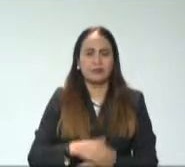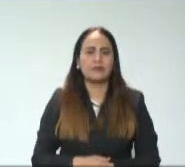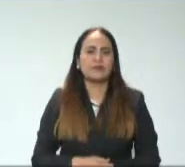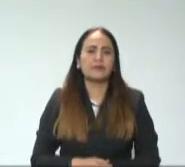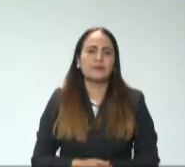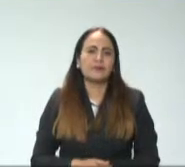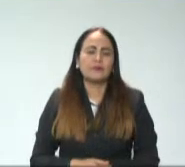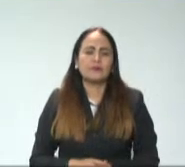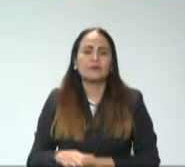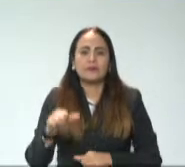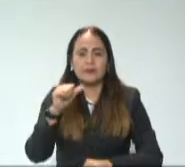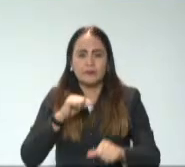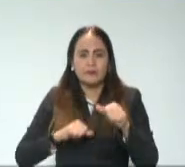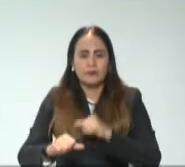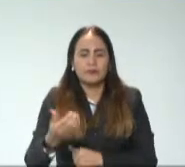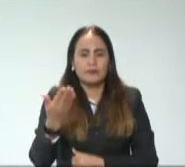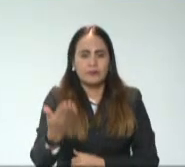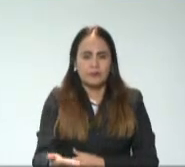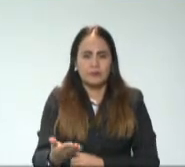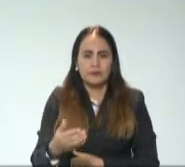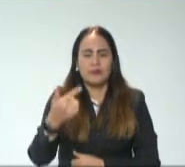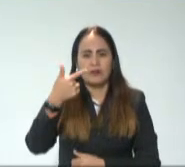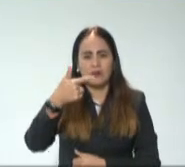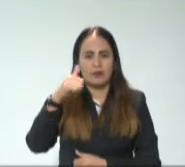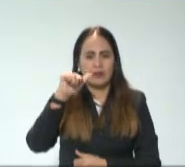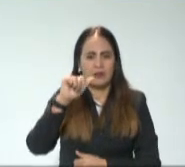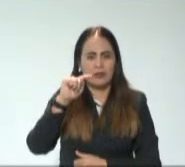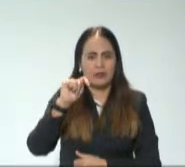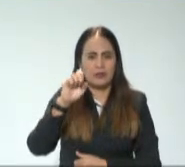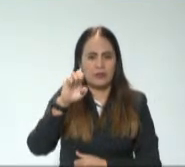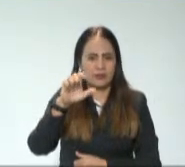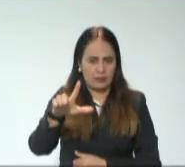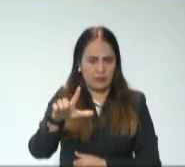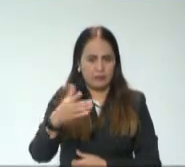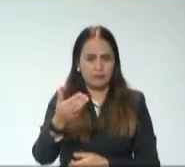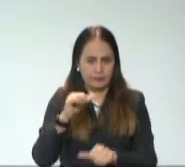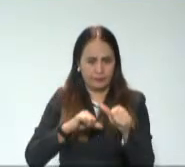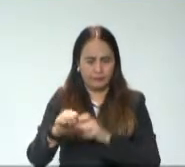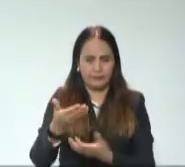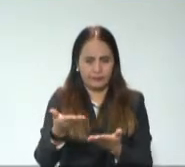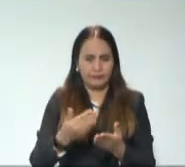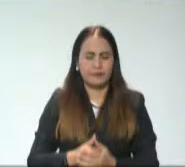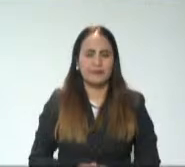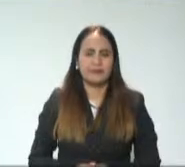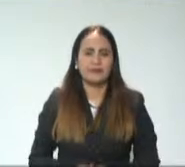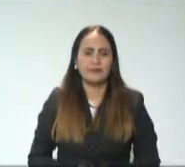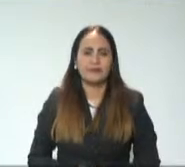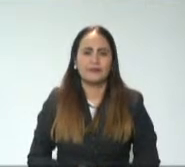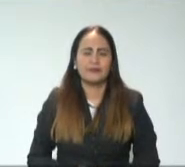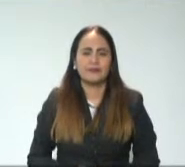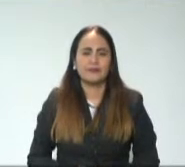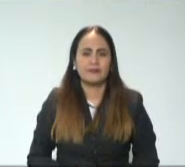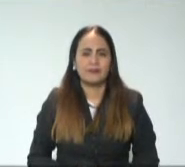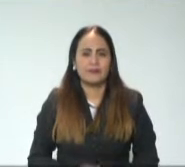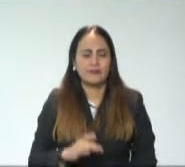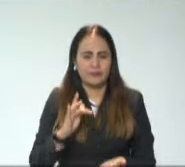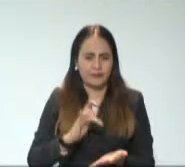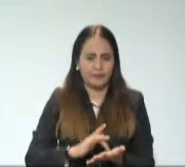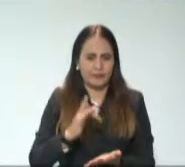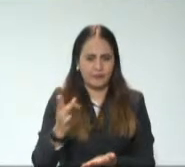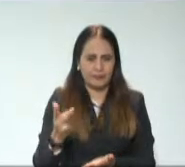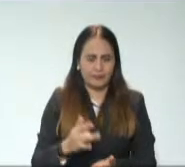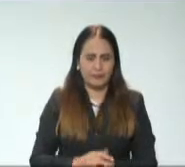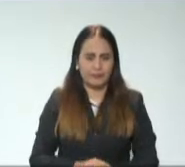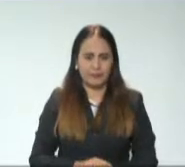Ahora le cedemos el uso de la voz al doctor López gatel adelante doctor Muchas gracias Voy a aprovechar